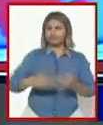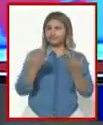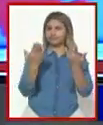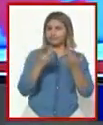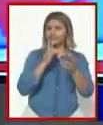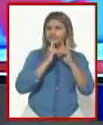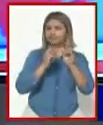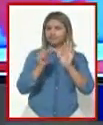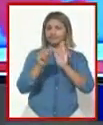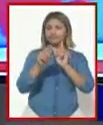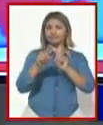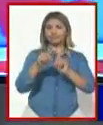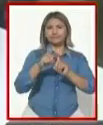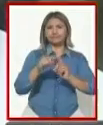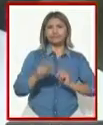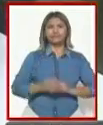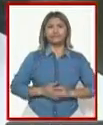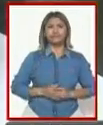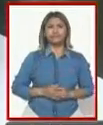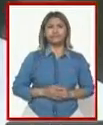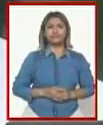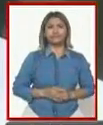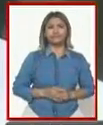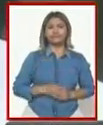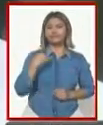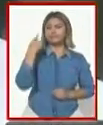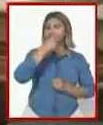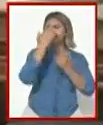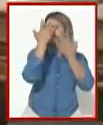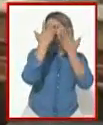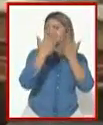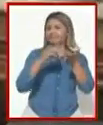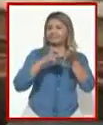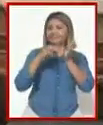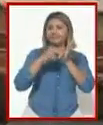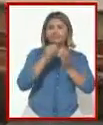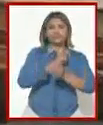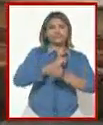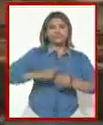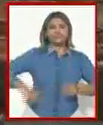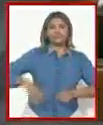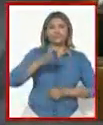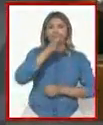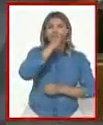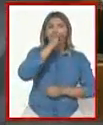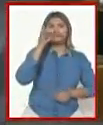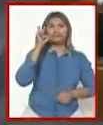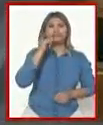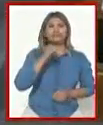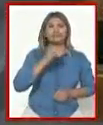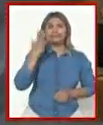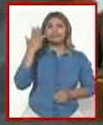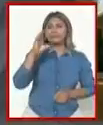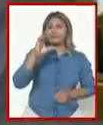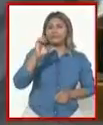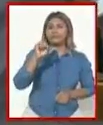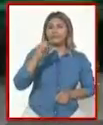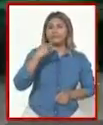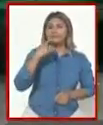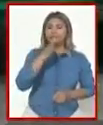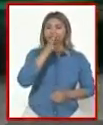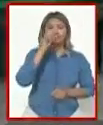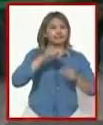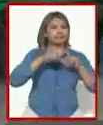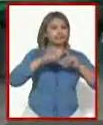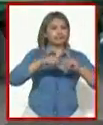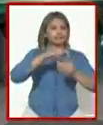una respuesta positiva. Con un rostro decaído, así se encuentra el alcalde de Porongo, César Carrillo, quien mantiene la medida de huelga